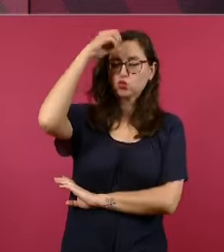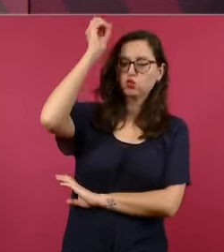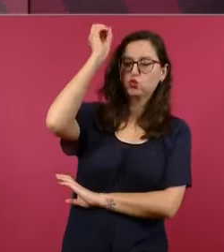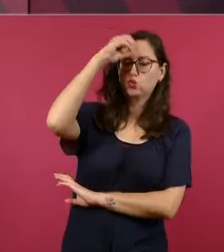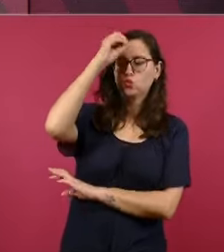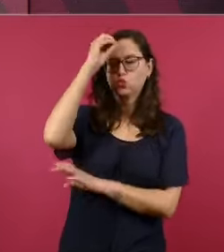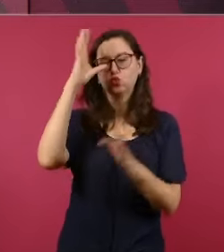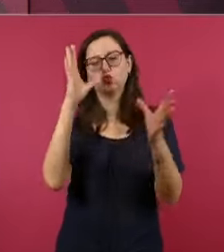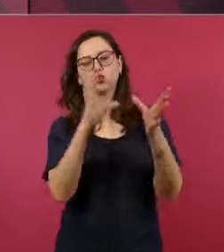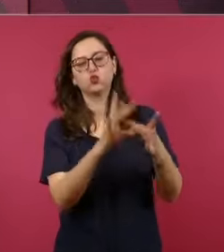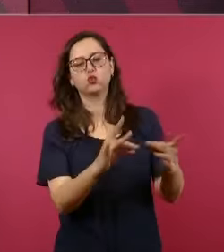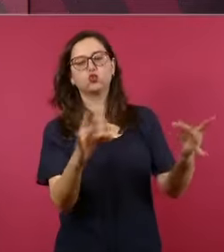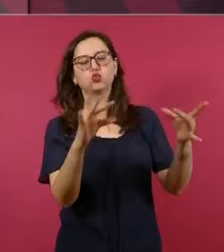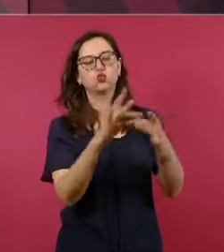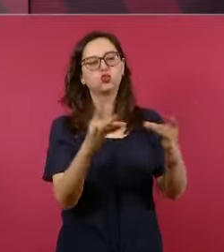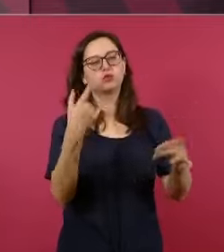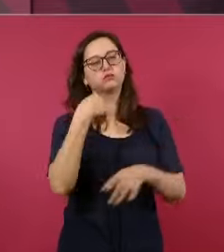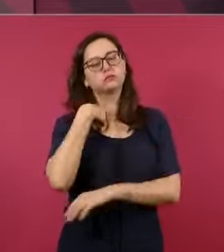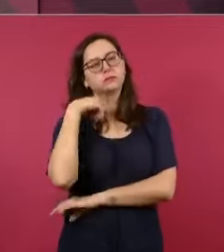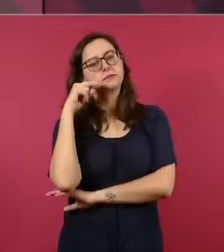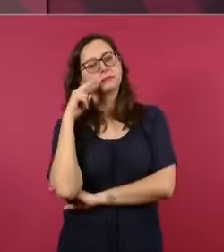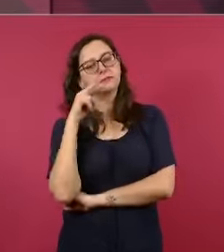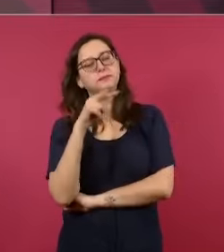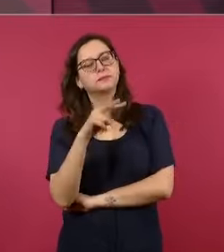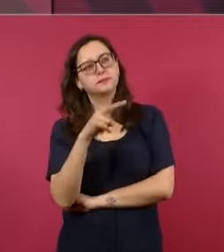expertos nada más para